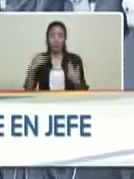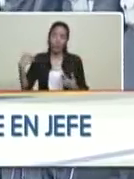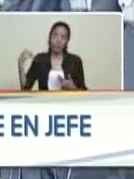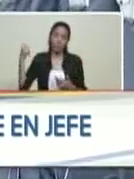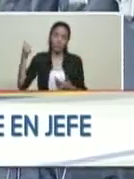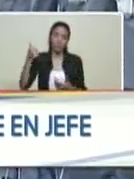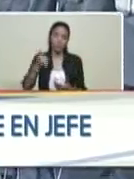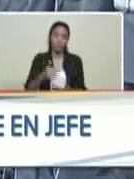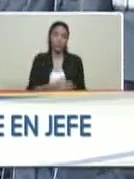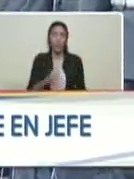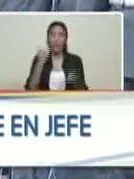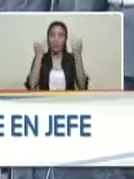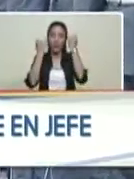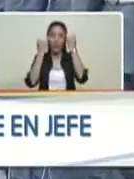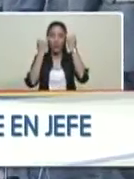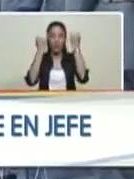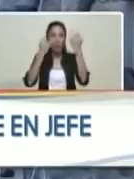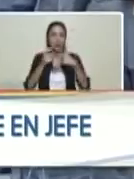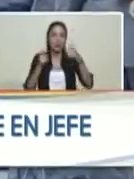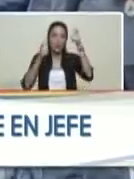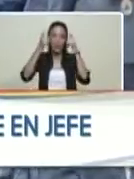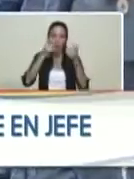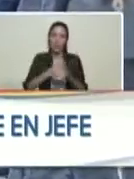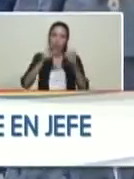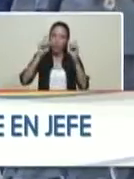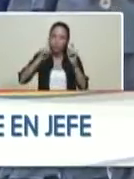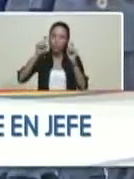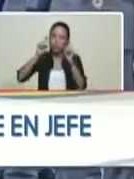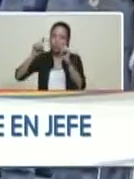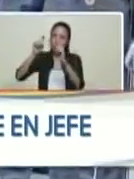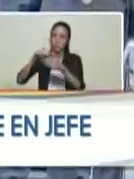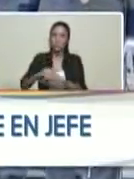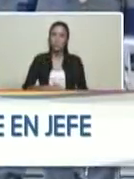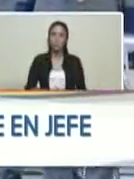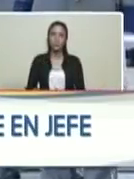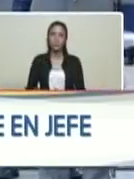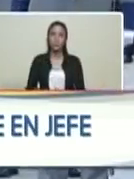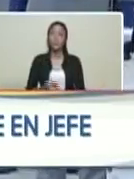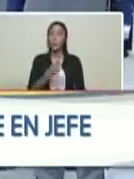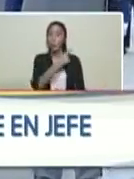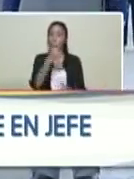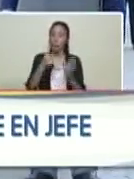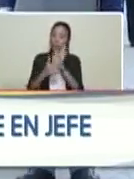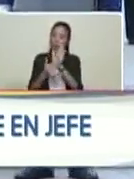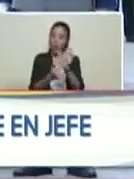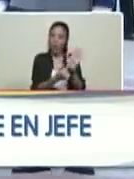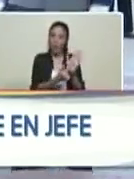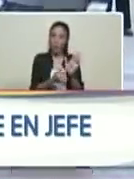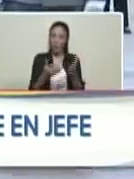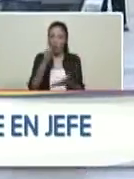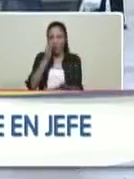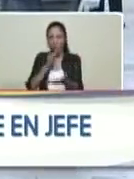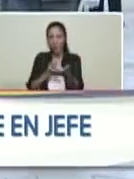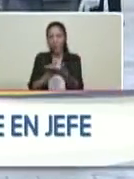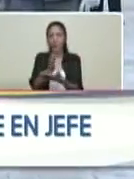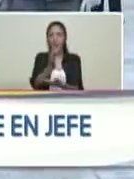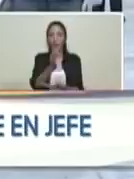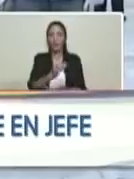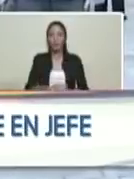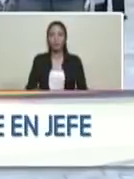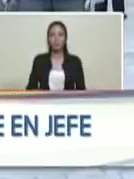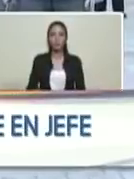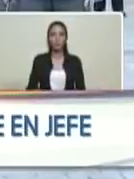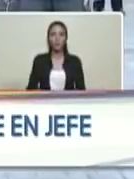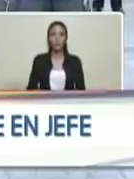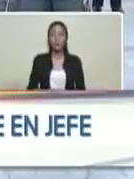fundador el comandante hugo chávez ustedes hermanos militares han dado ejemplo de lealtad a uno de sus